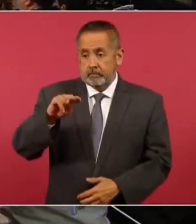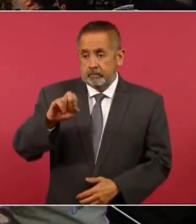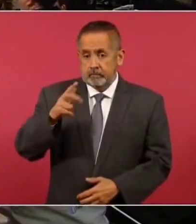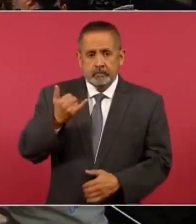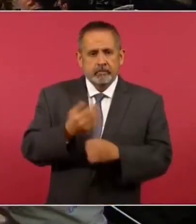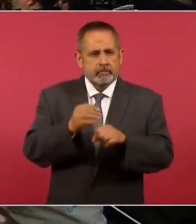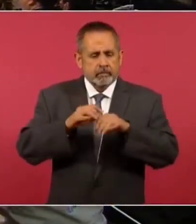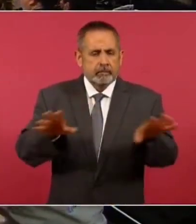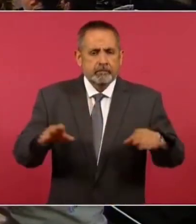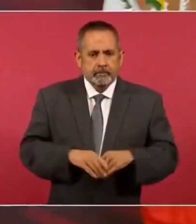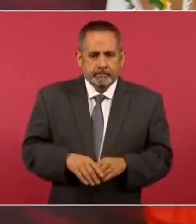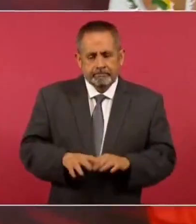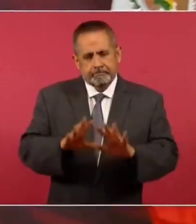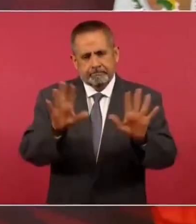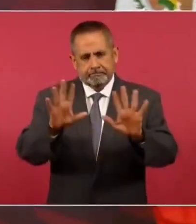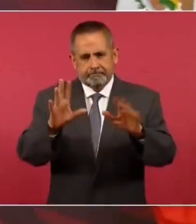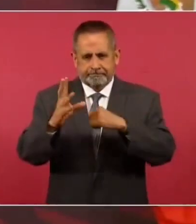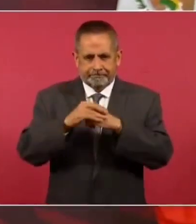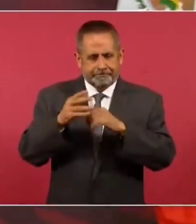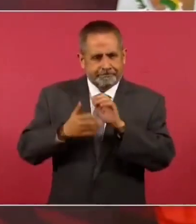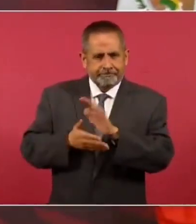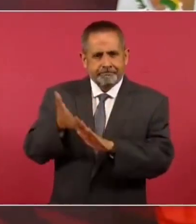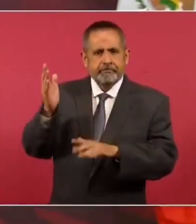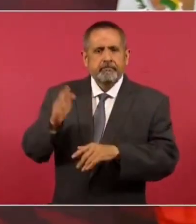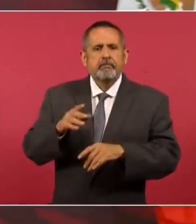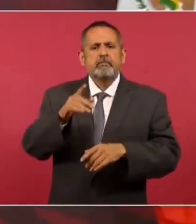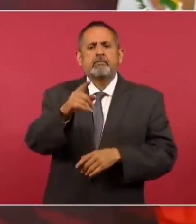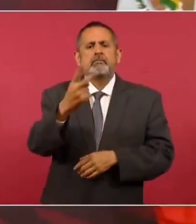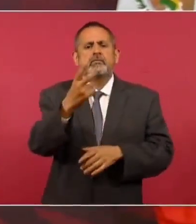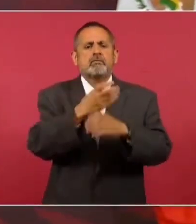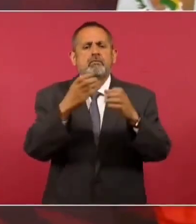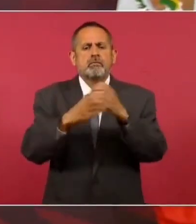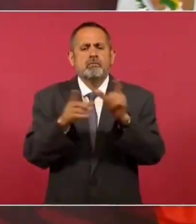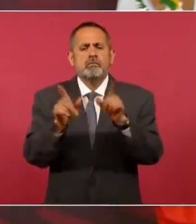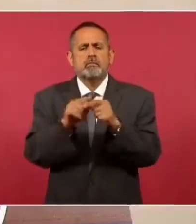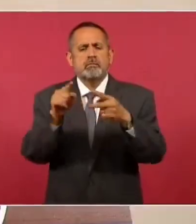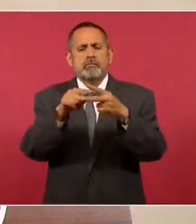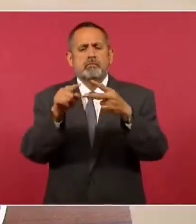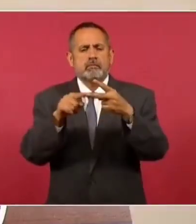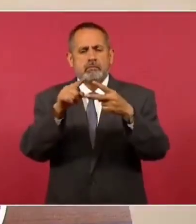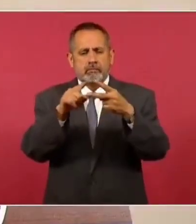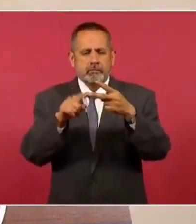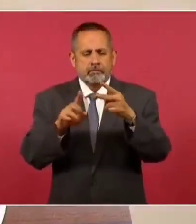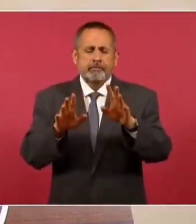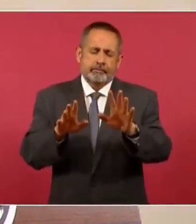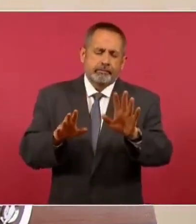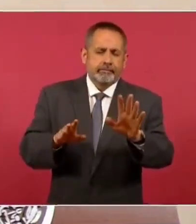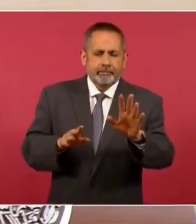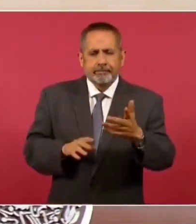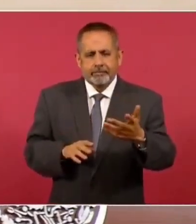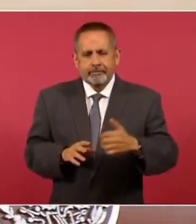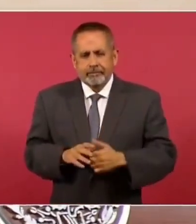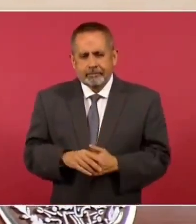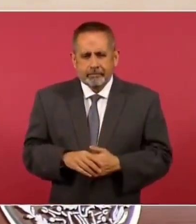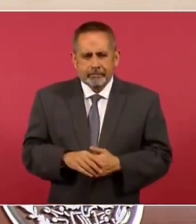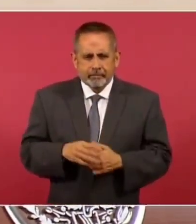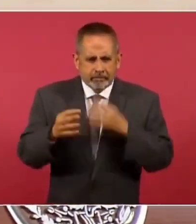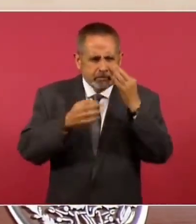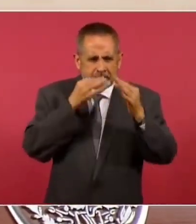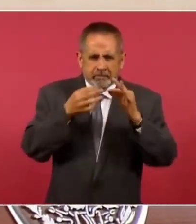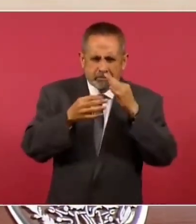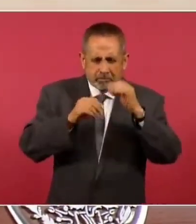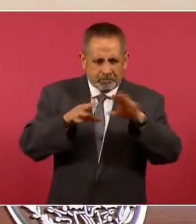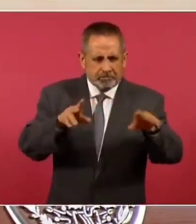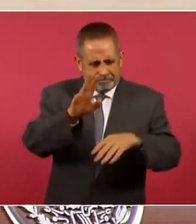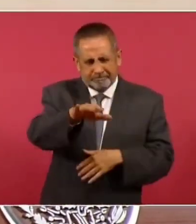Ya déjenme ir, ¿no? ¿Sí? Nada más dos cosas para terminar. Sí, porque van a decir, no hubo nota. Sí, sí, va a haber